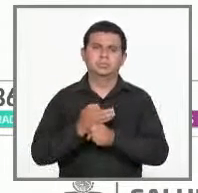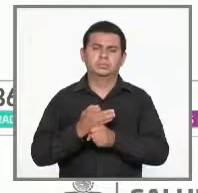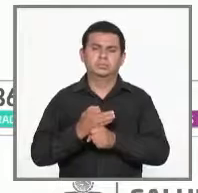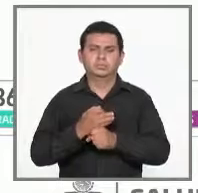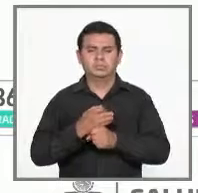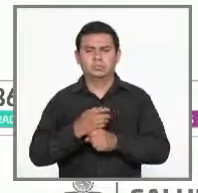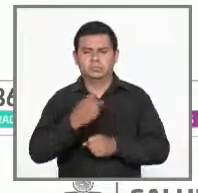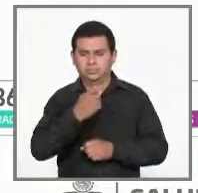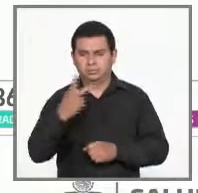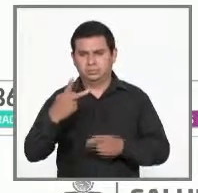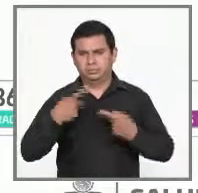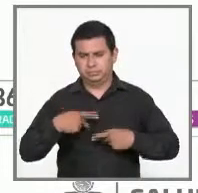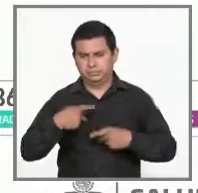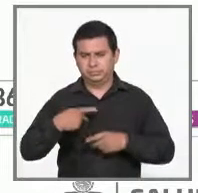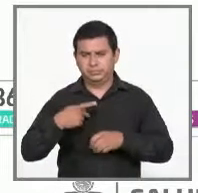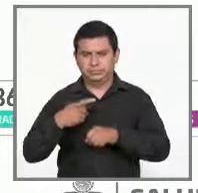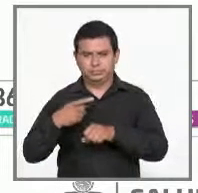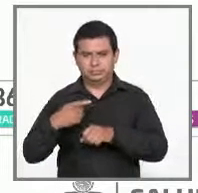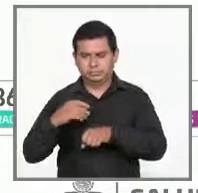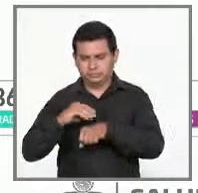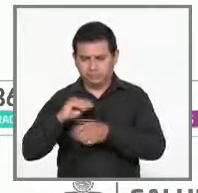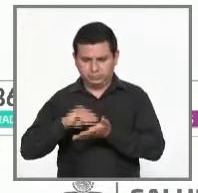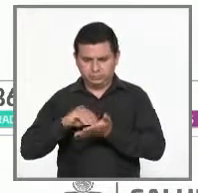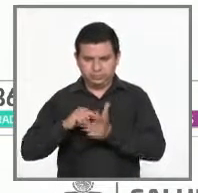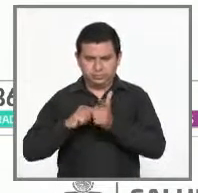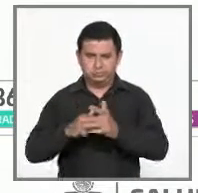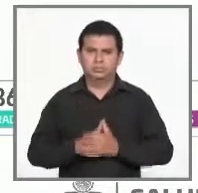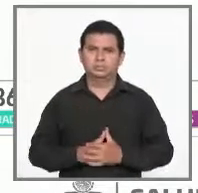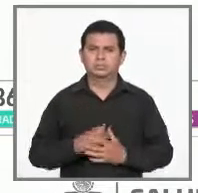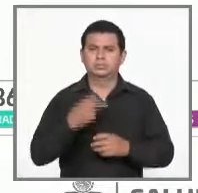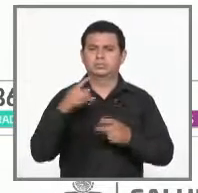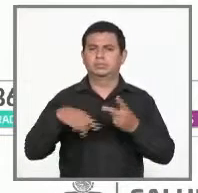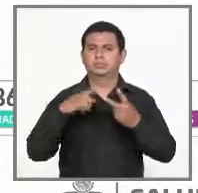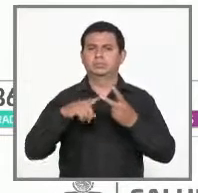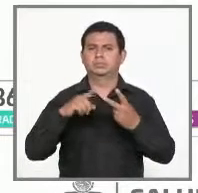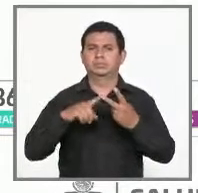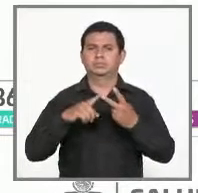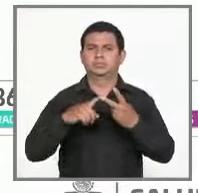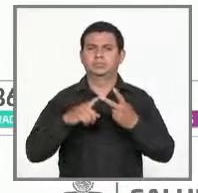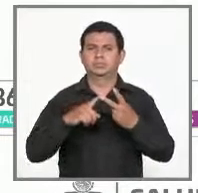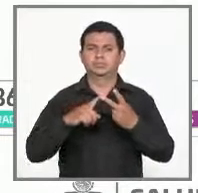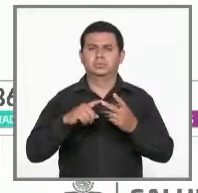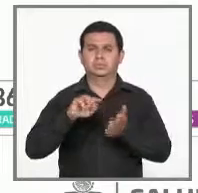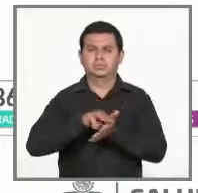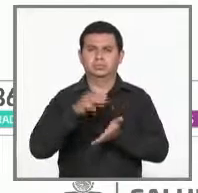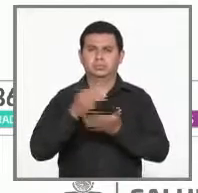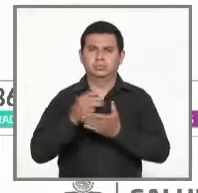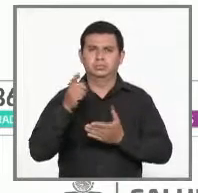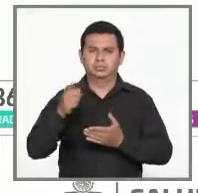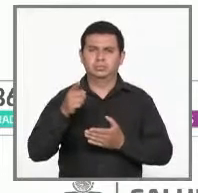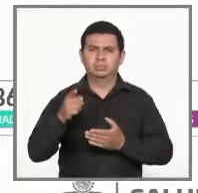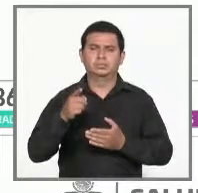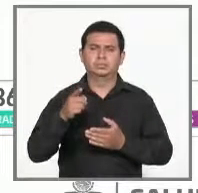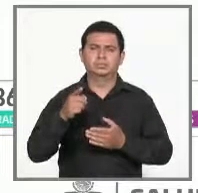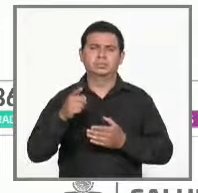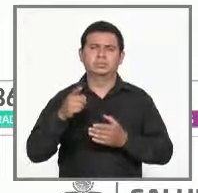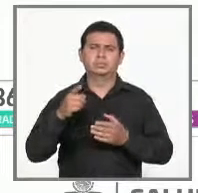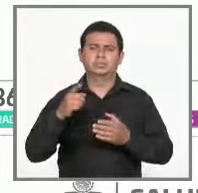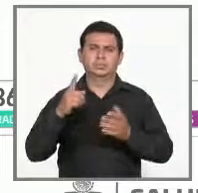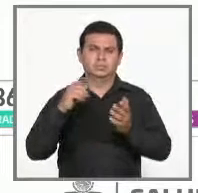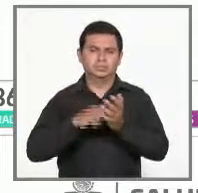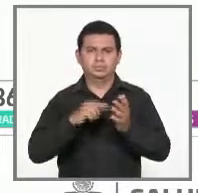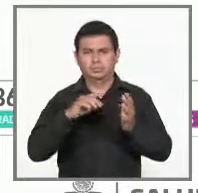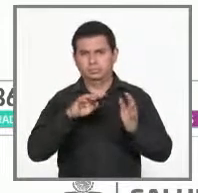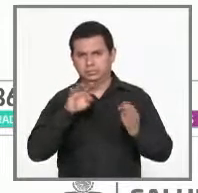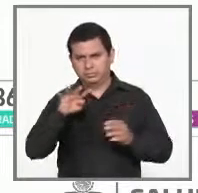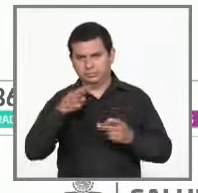activos en segundo lugar tenemos la mixteca 1 4019 casos